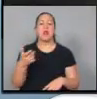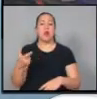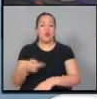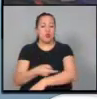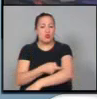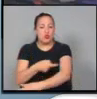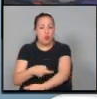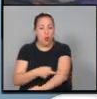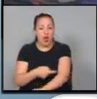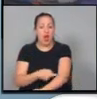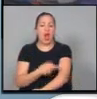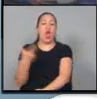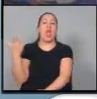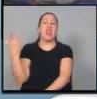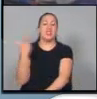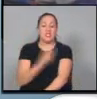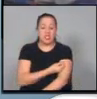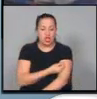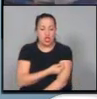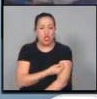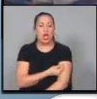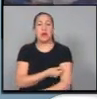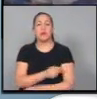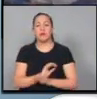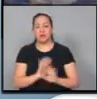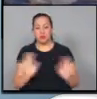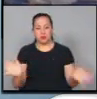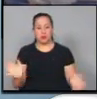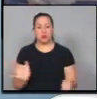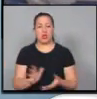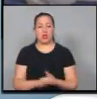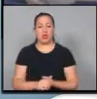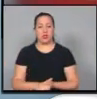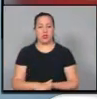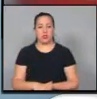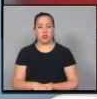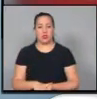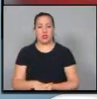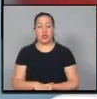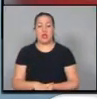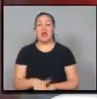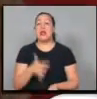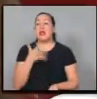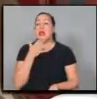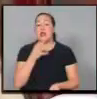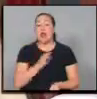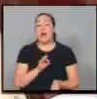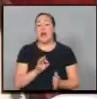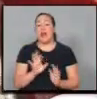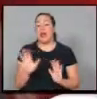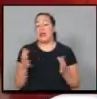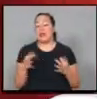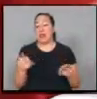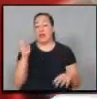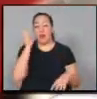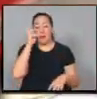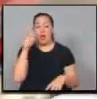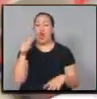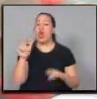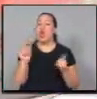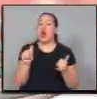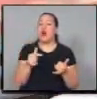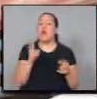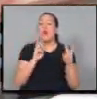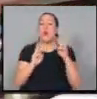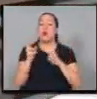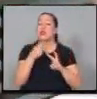me pusieron una inyección, así que bueno, la verdad que no pasó a mayores. ¿Estos jóvenes intentaban tomar